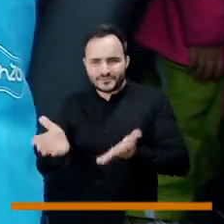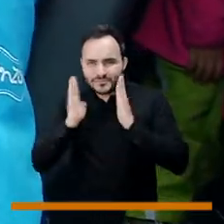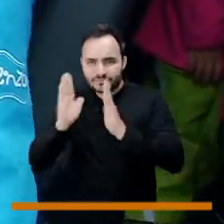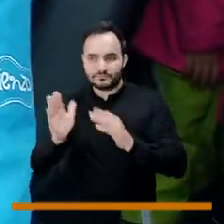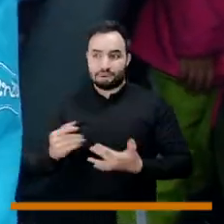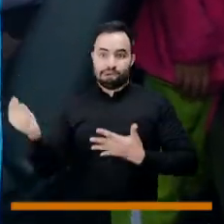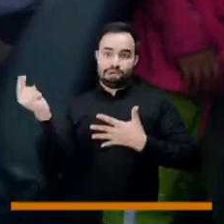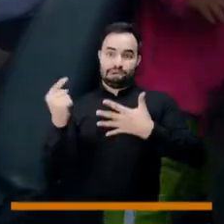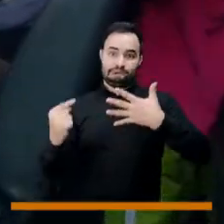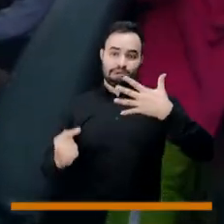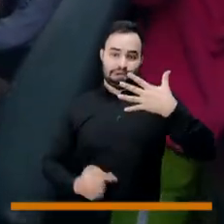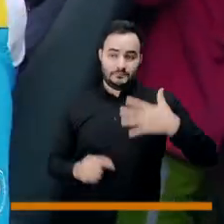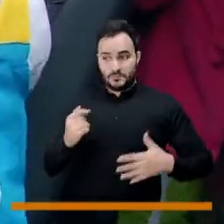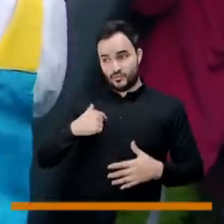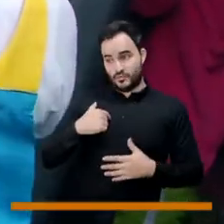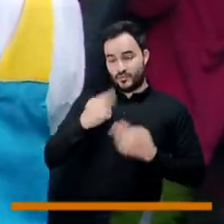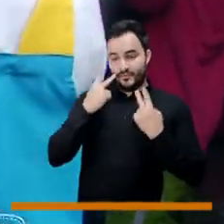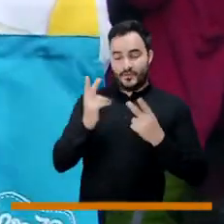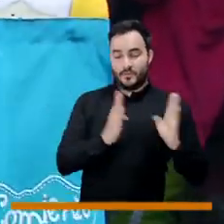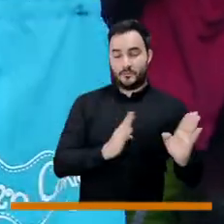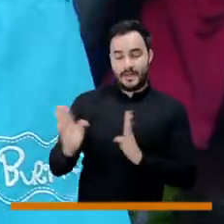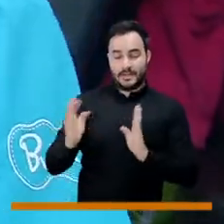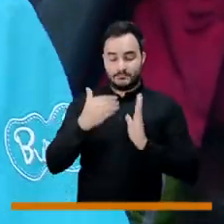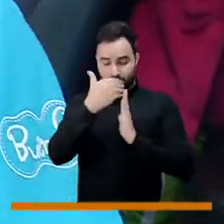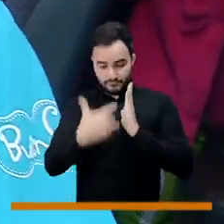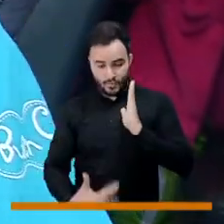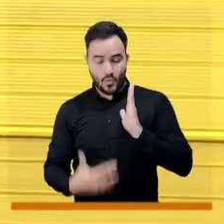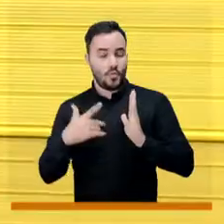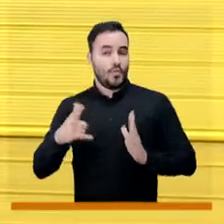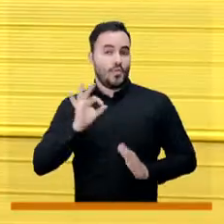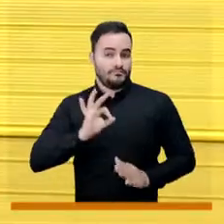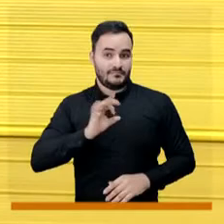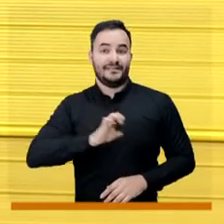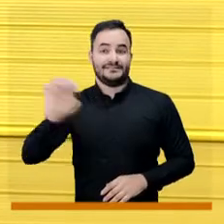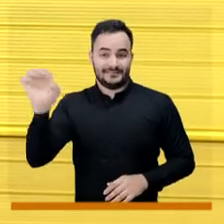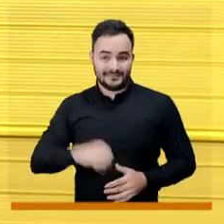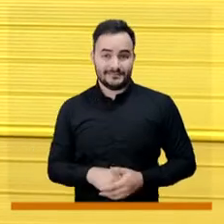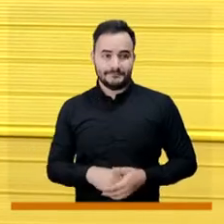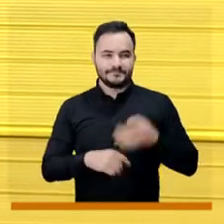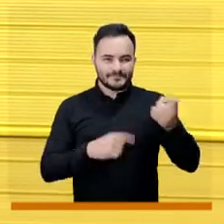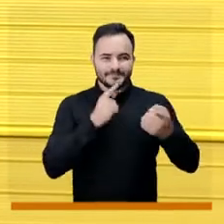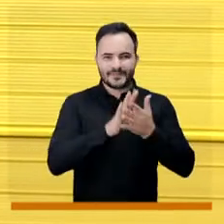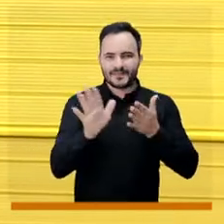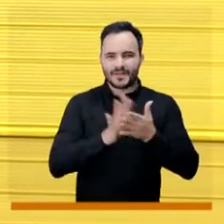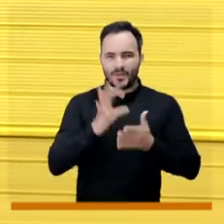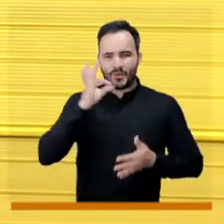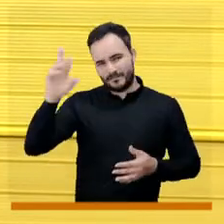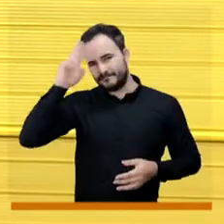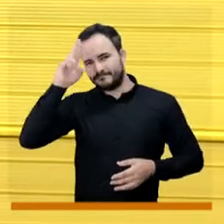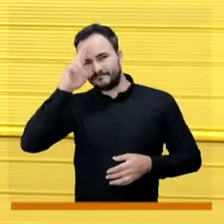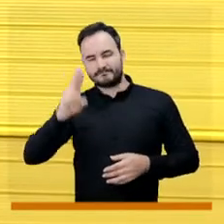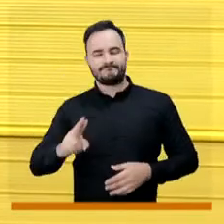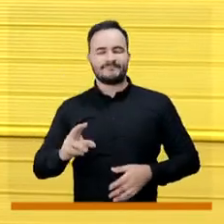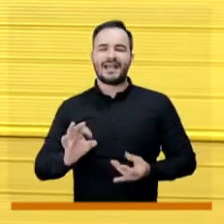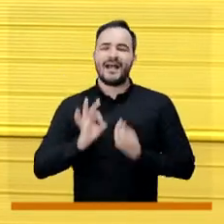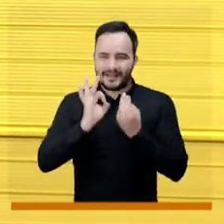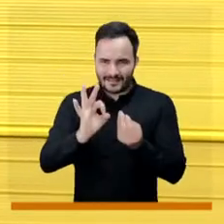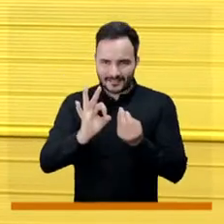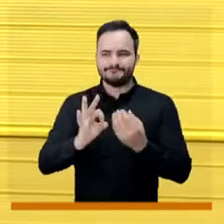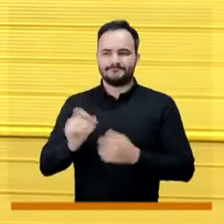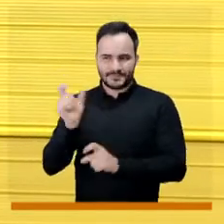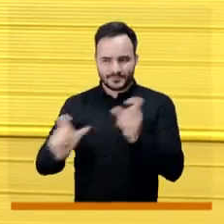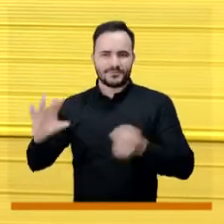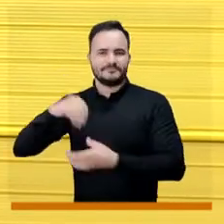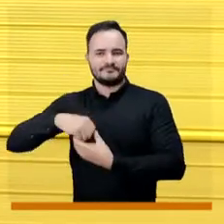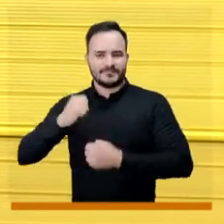una dotación que por lo menos en la planeación va excelente en infraestructura lo que mencionaba uber es importante la calidad del personal como